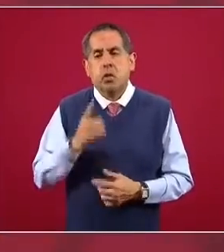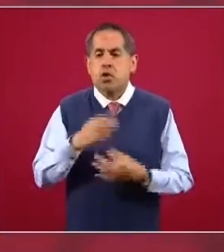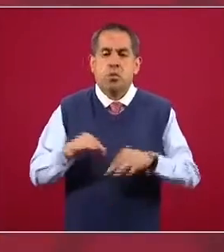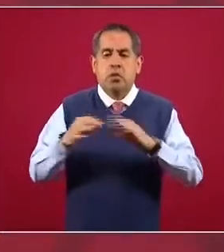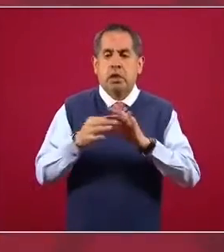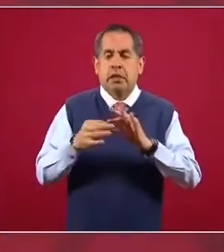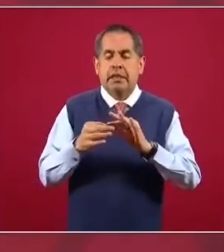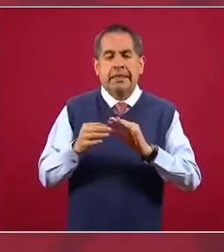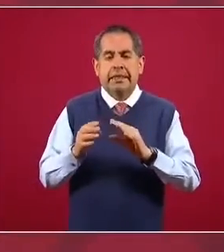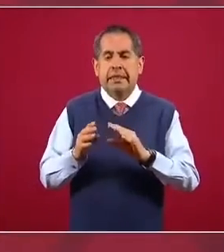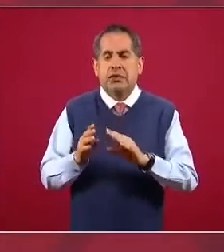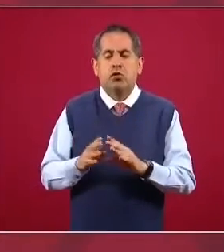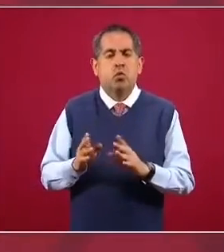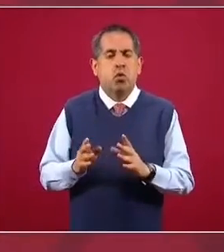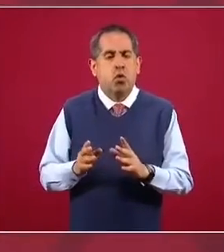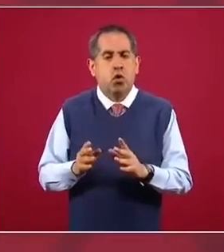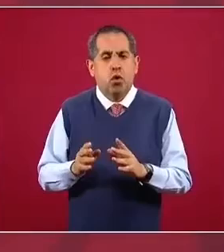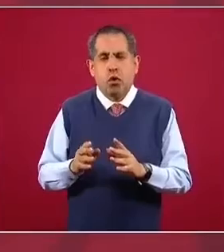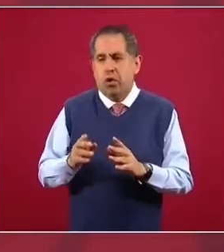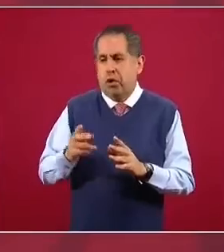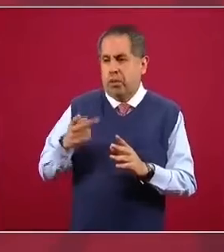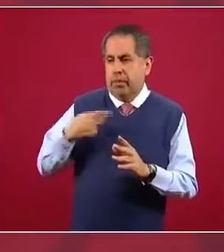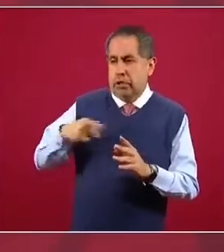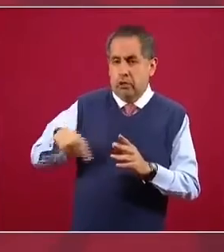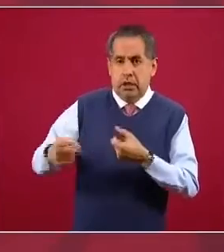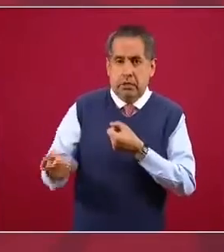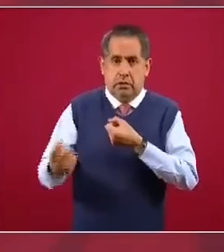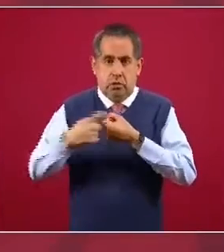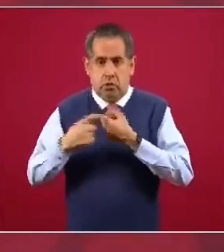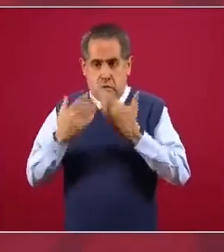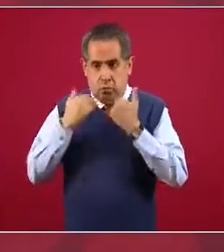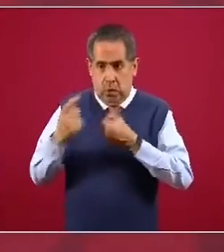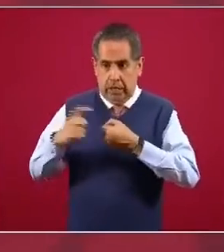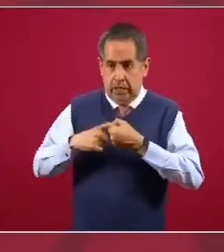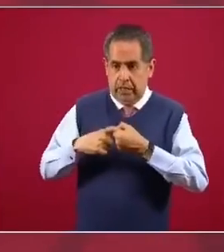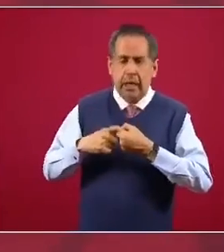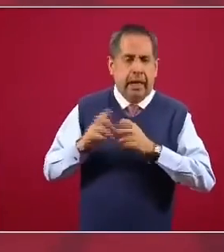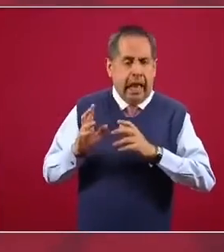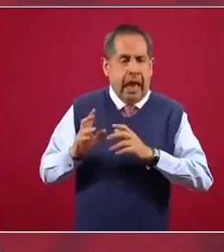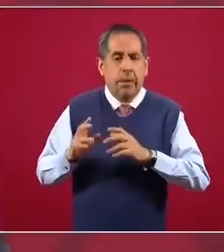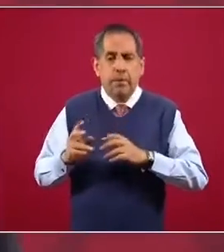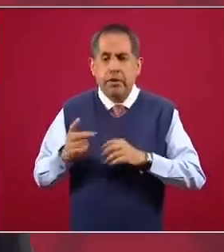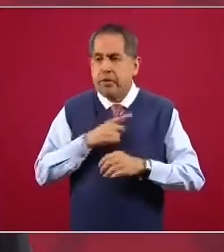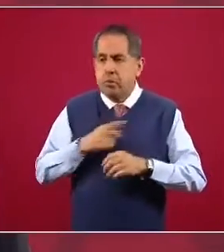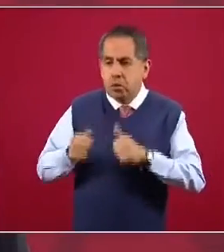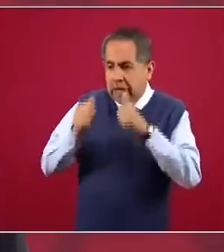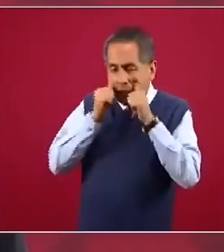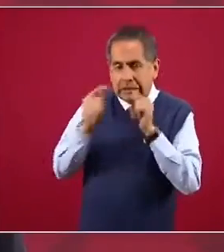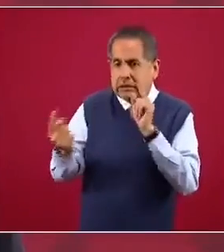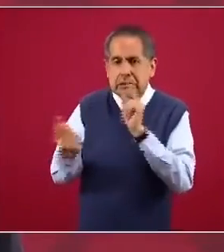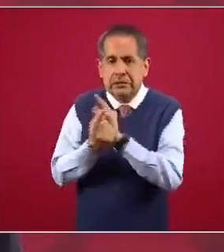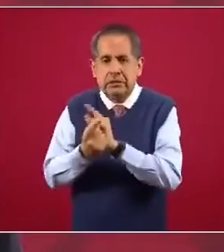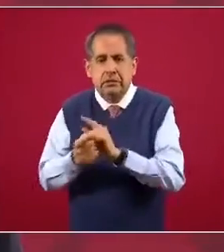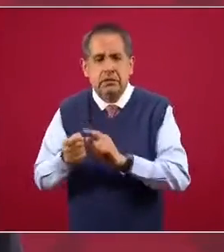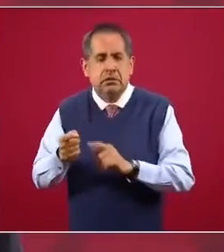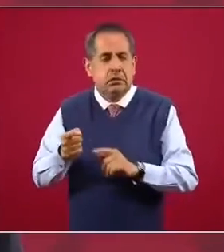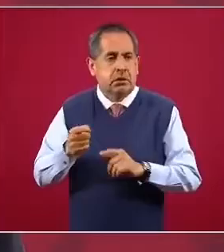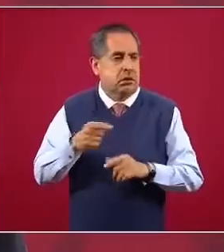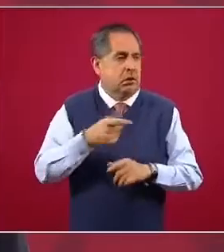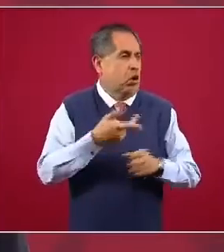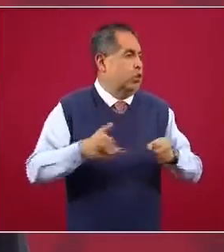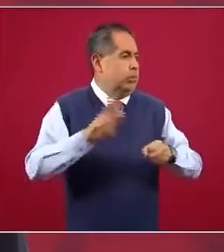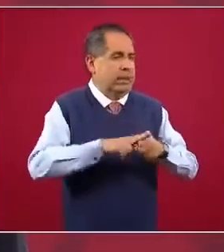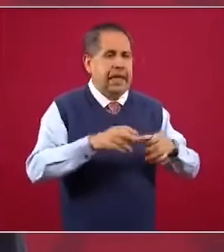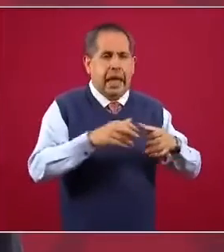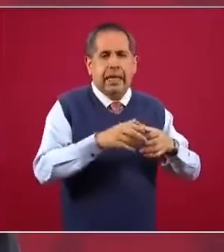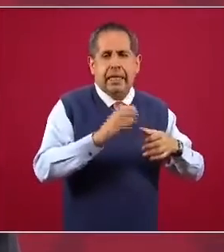Especialmente en la población no derechohabiente, es el primer nivel de atención, es decir, los centros de